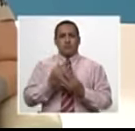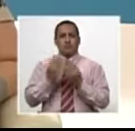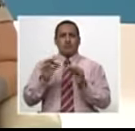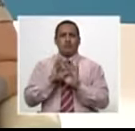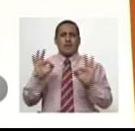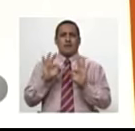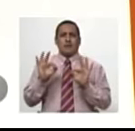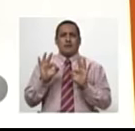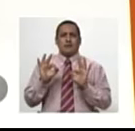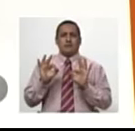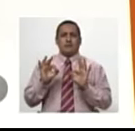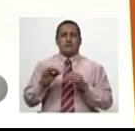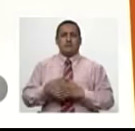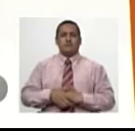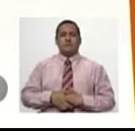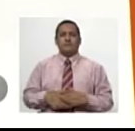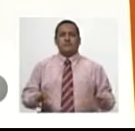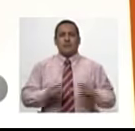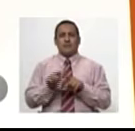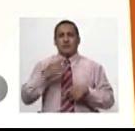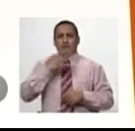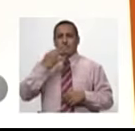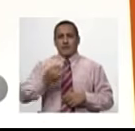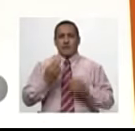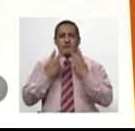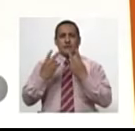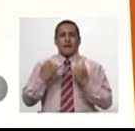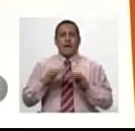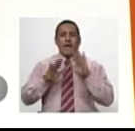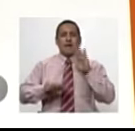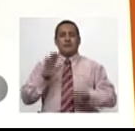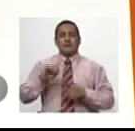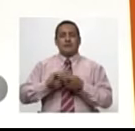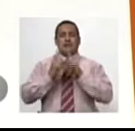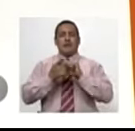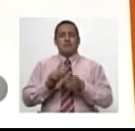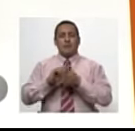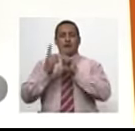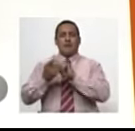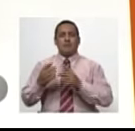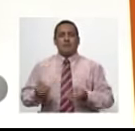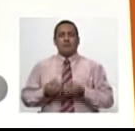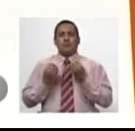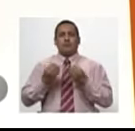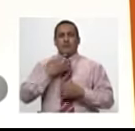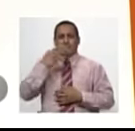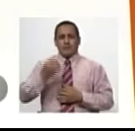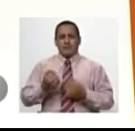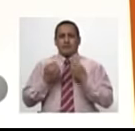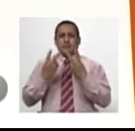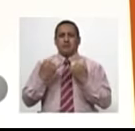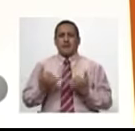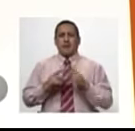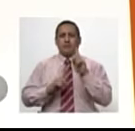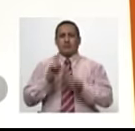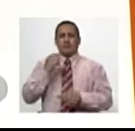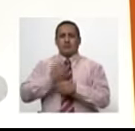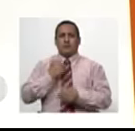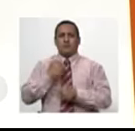nada. Claro, o sea, es cierto que a veces se exagera también porque sí se han hecho obras,